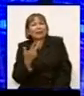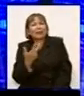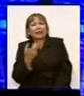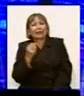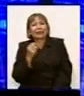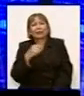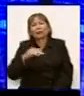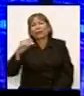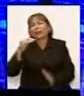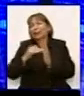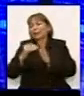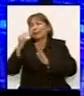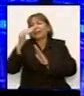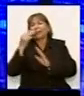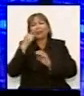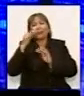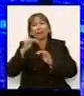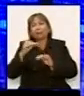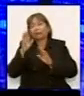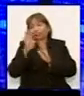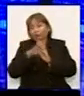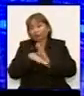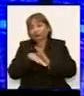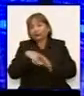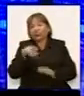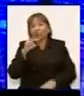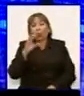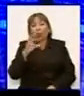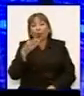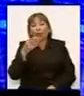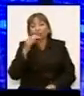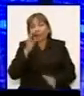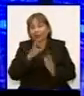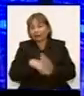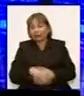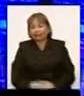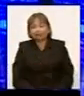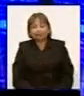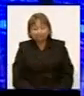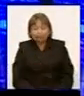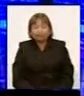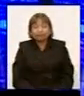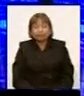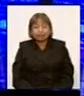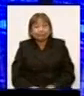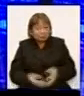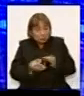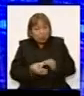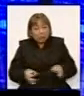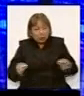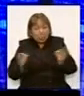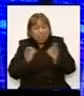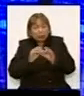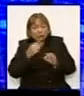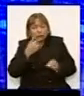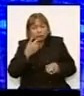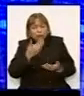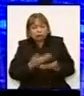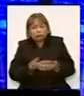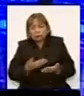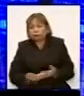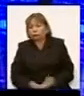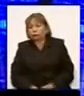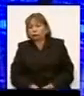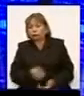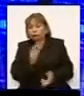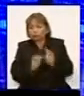4.338 metros sobre el nivel del mar. Yanahuanca está menos, está a 3.168. Pero lo importante es realmente los pedidos que están haciendo